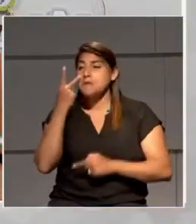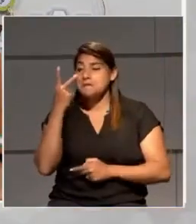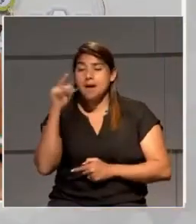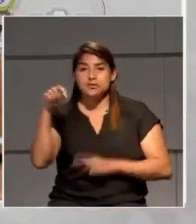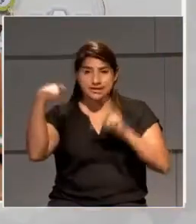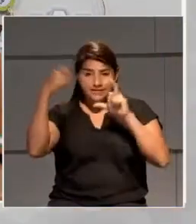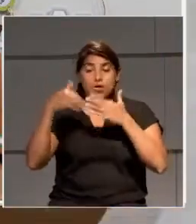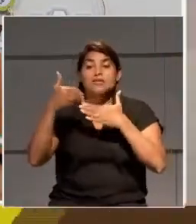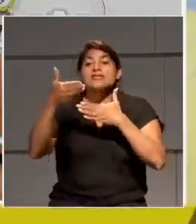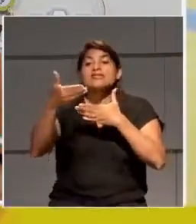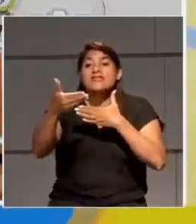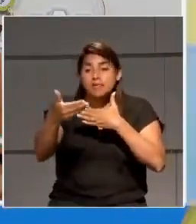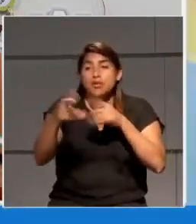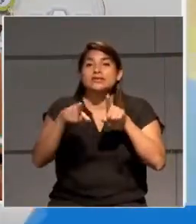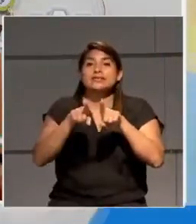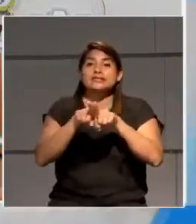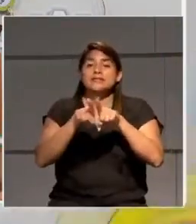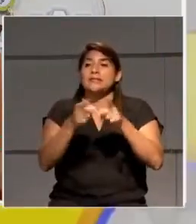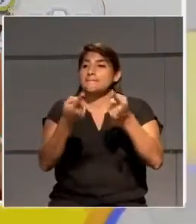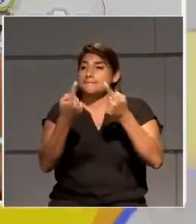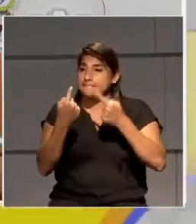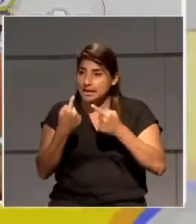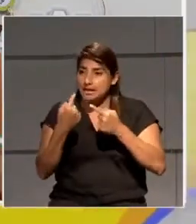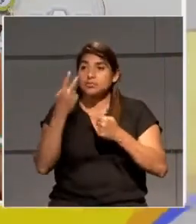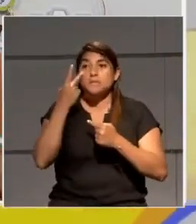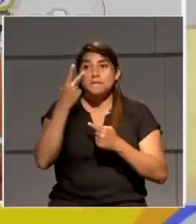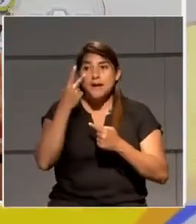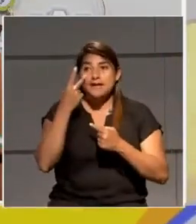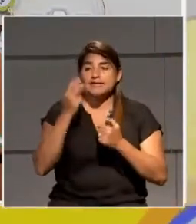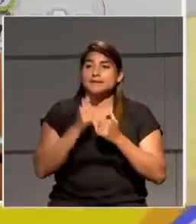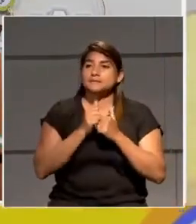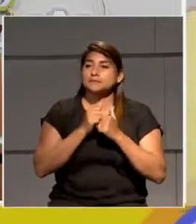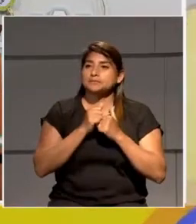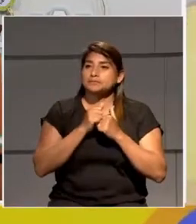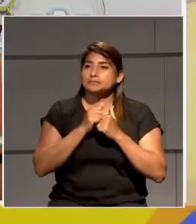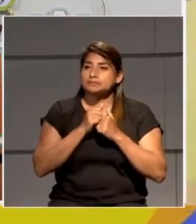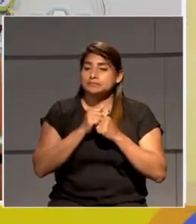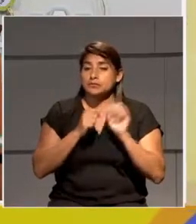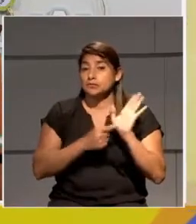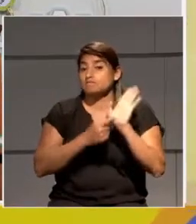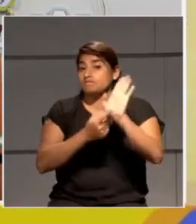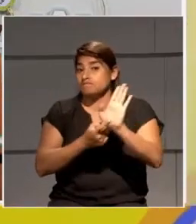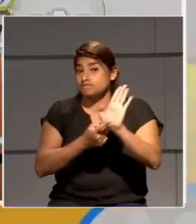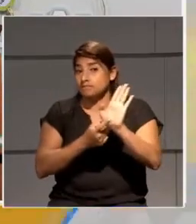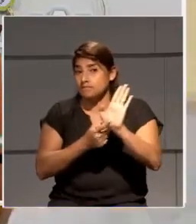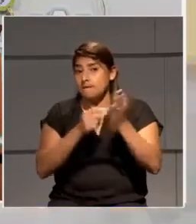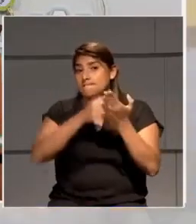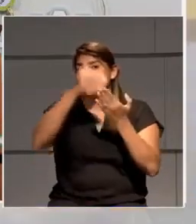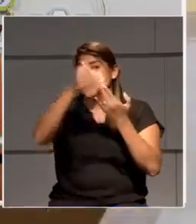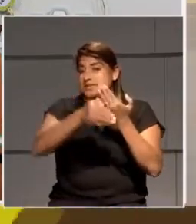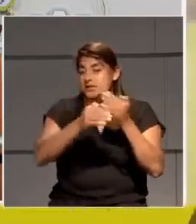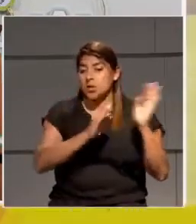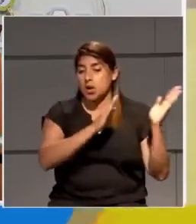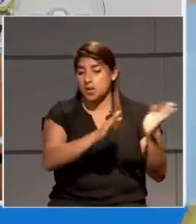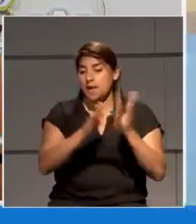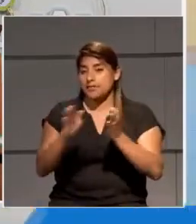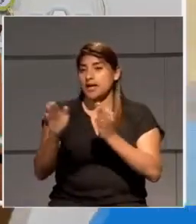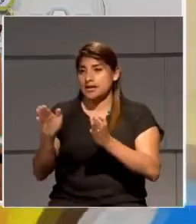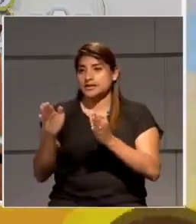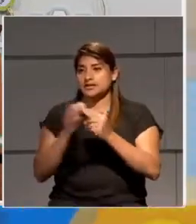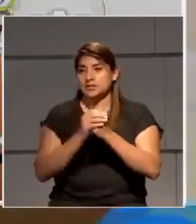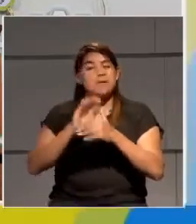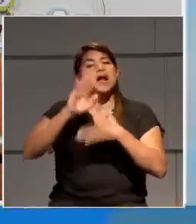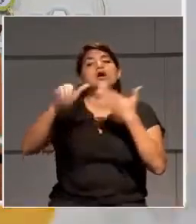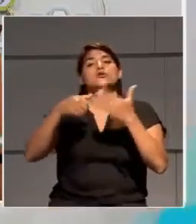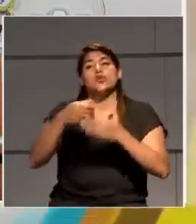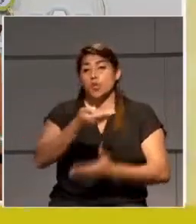video y después venimos también a ver una presentación que tenemos también preparada para